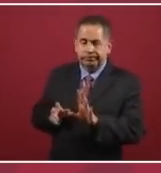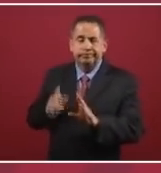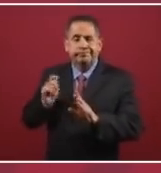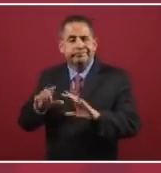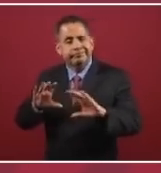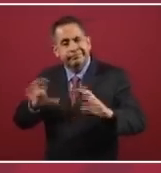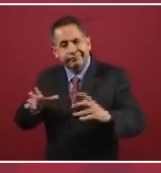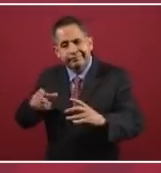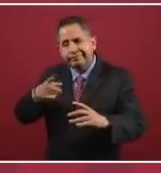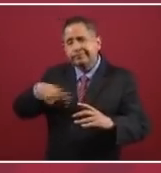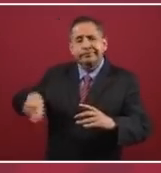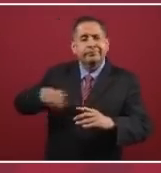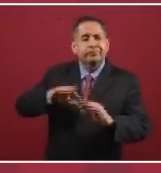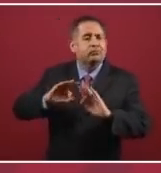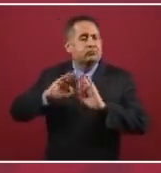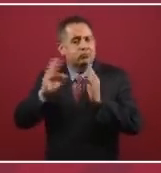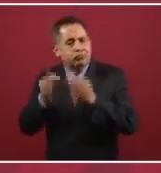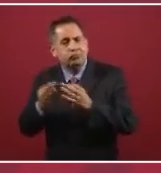es un régimen,